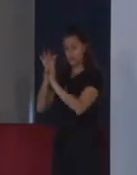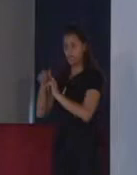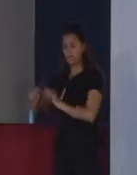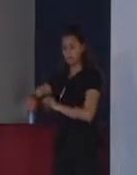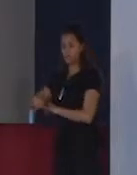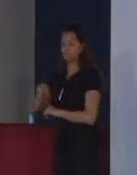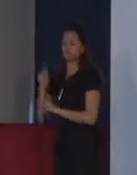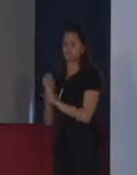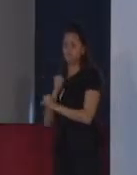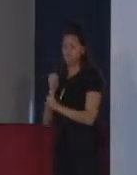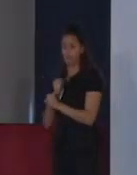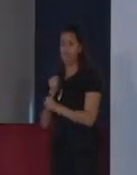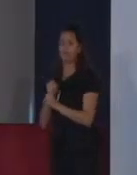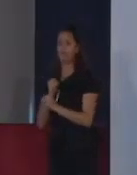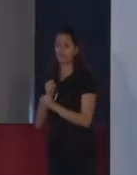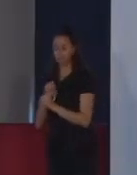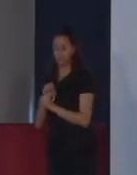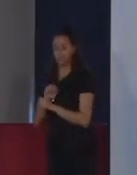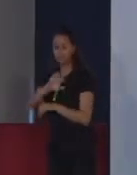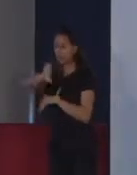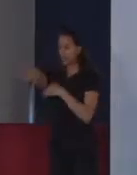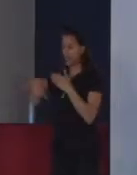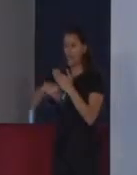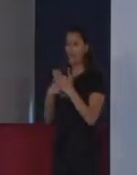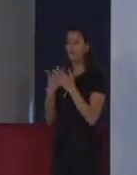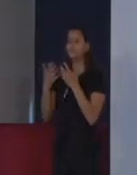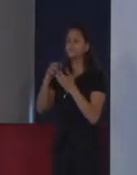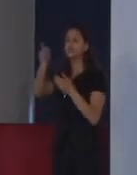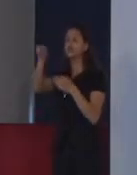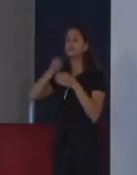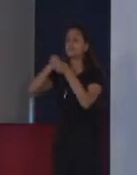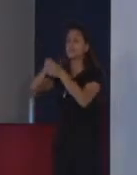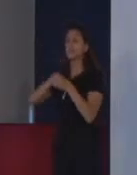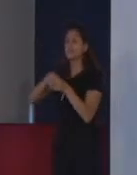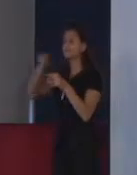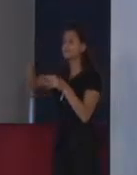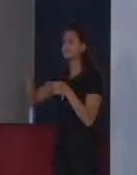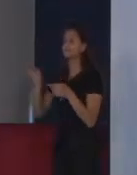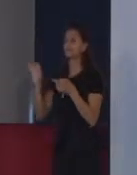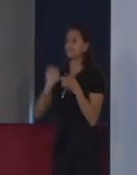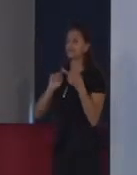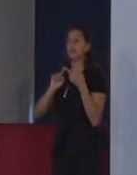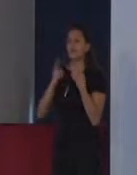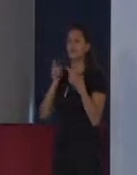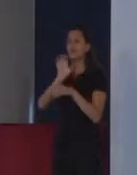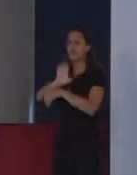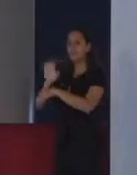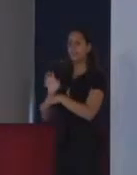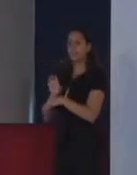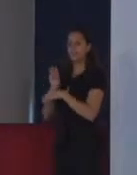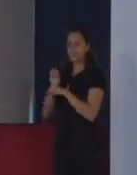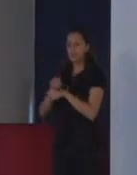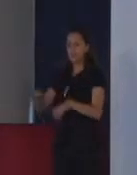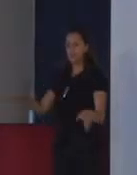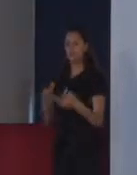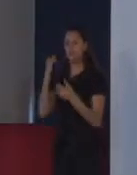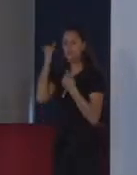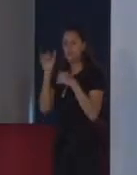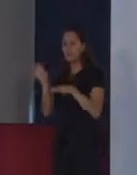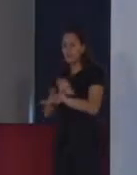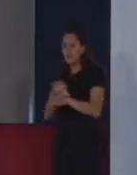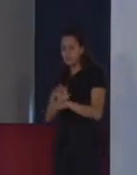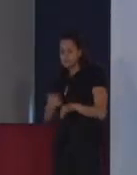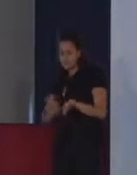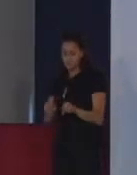con todo el sistema de transporte, con las entidades públicas, generando software, capacitando,